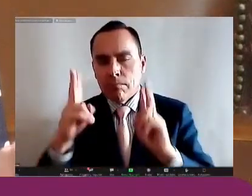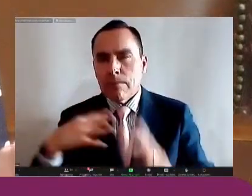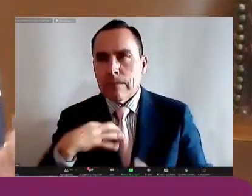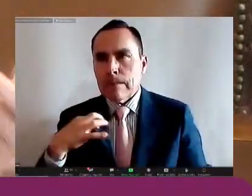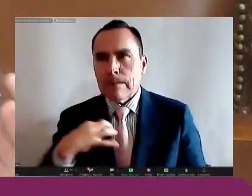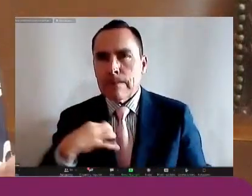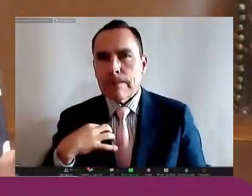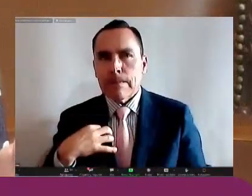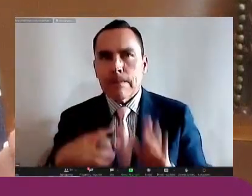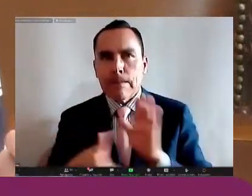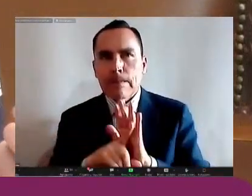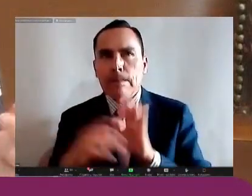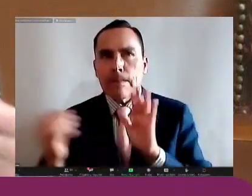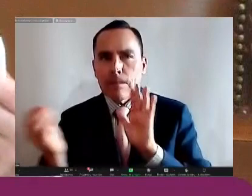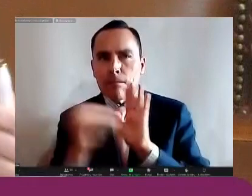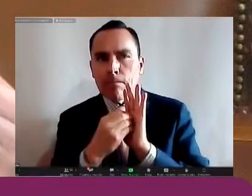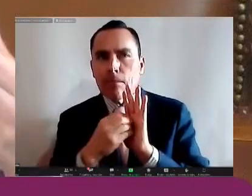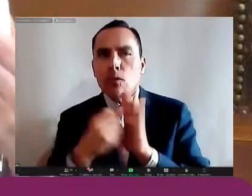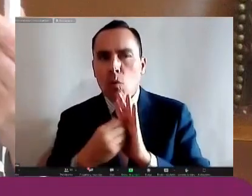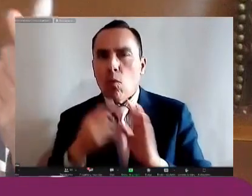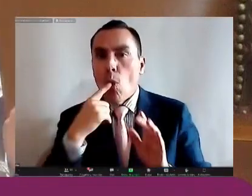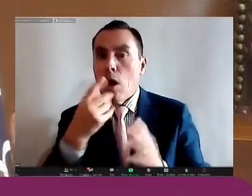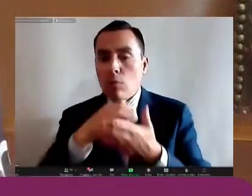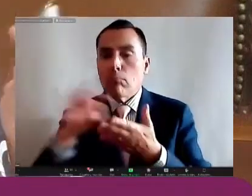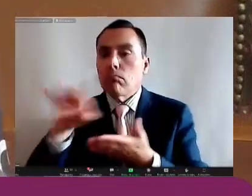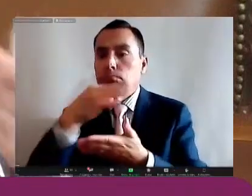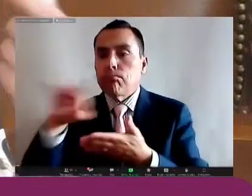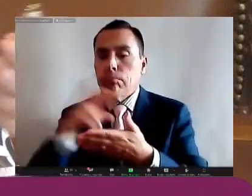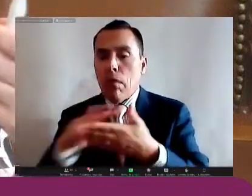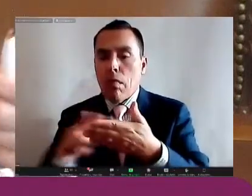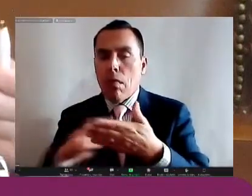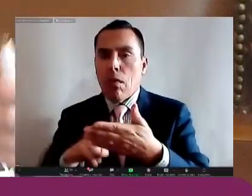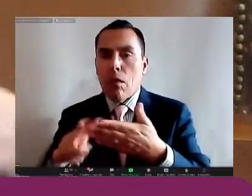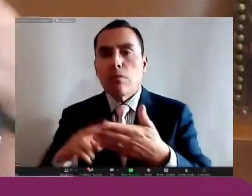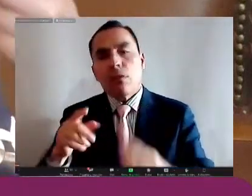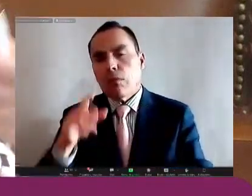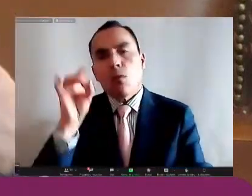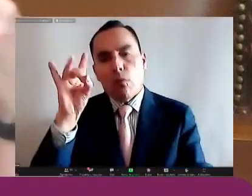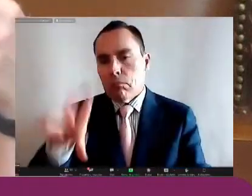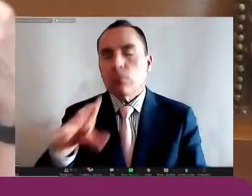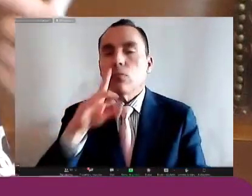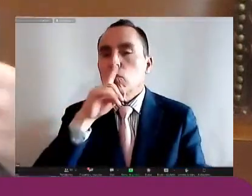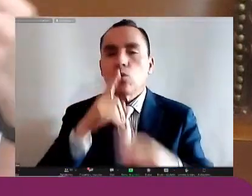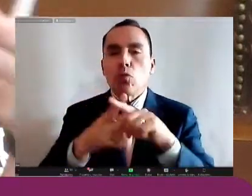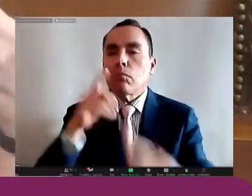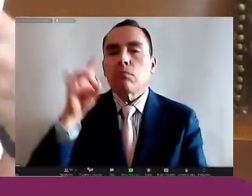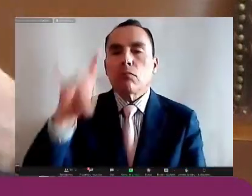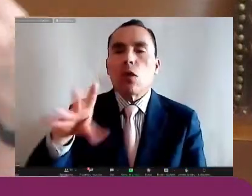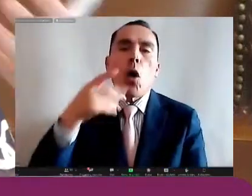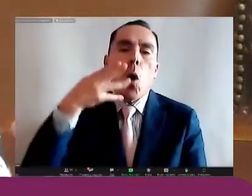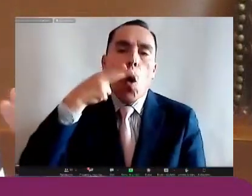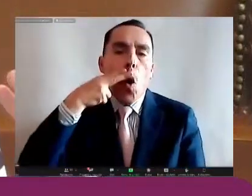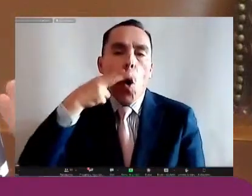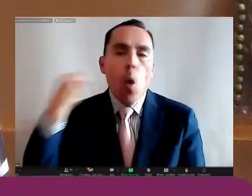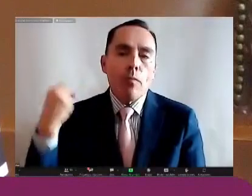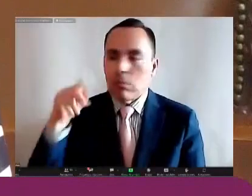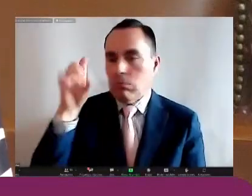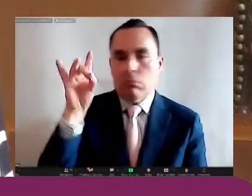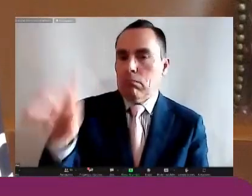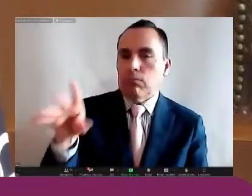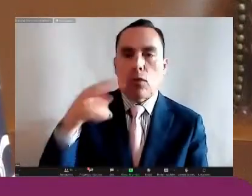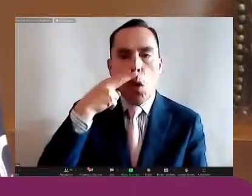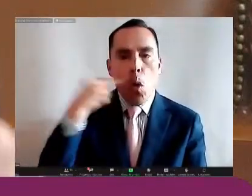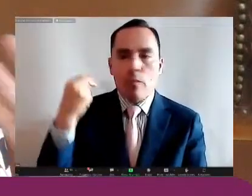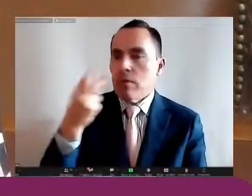refleja un relato de una vida masculina, es un conjunto de normas que muestra la vida de un hombre en